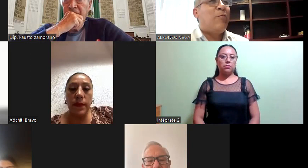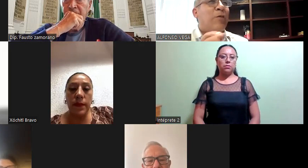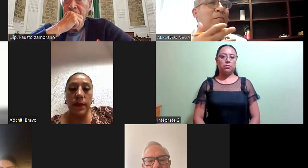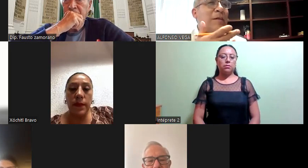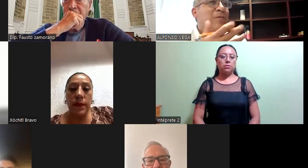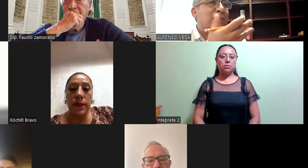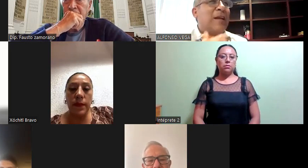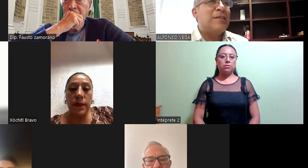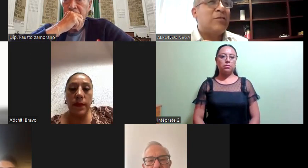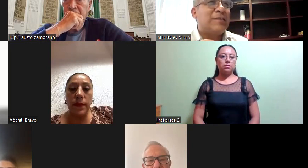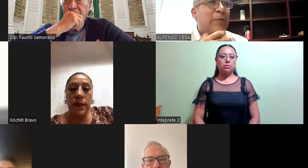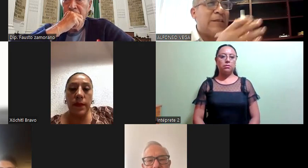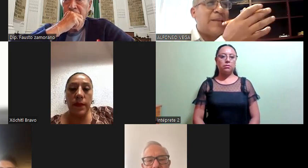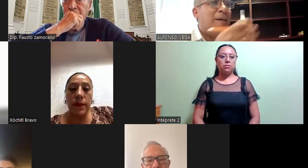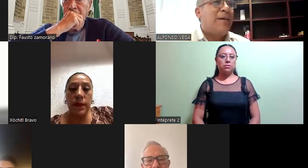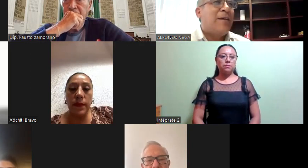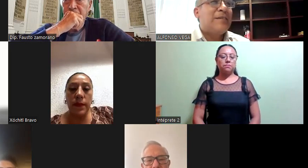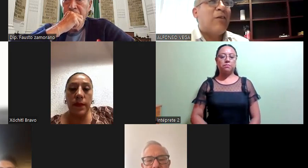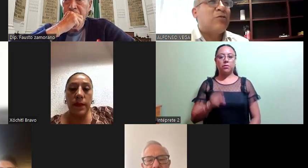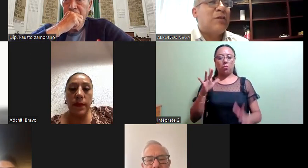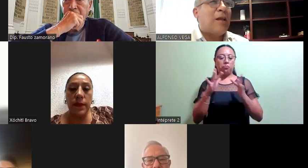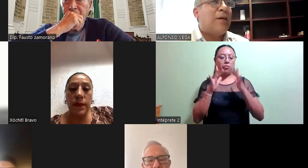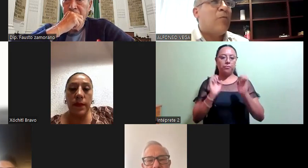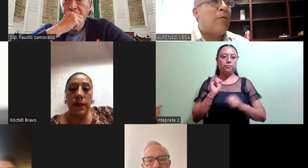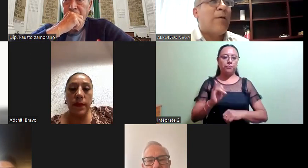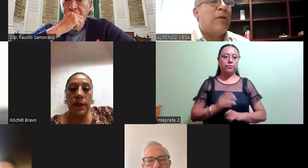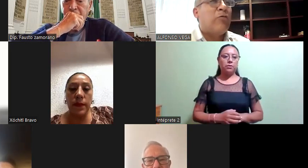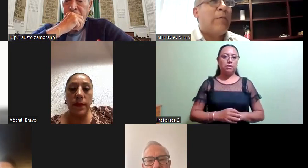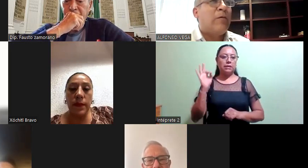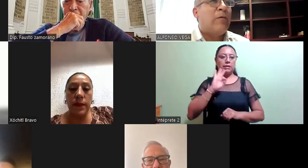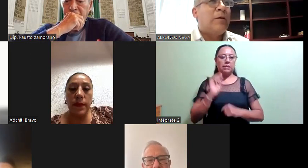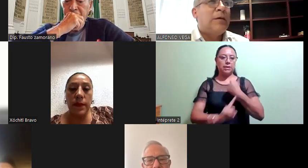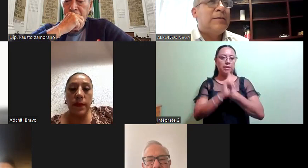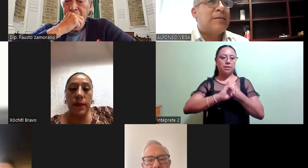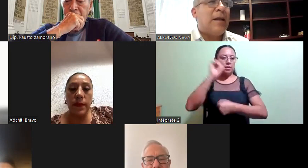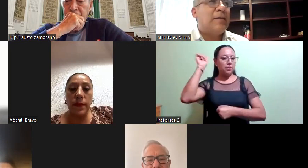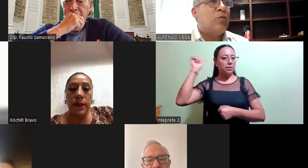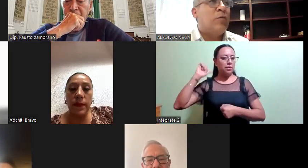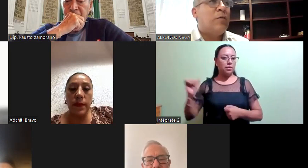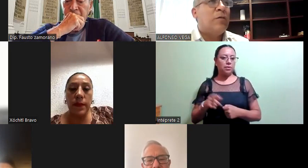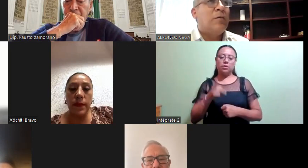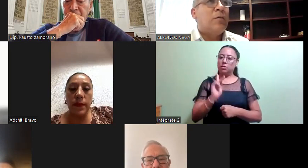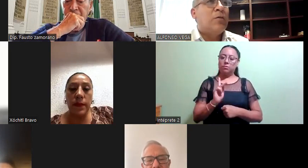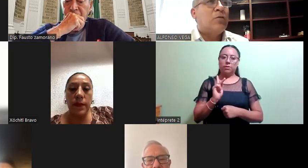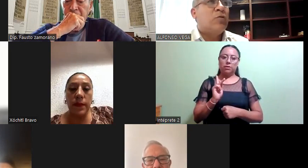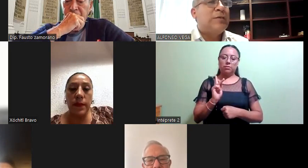Está, bueno, haciendo la señalización de que está presente. Es claro que escucha, tal vez hay un problema con el audio, pero sí es clara su